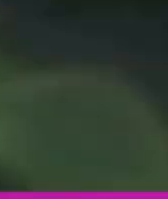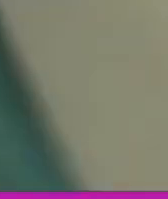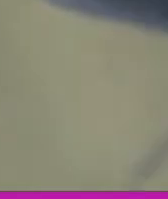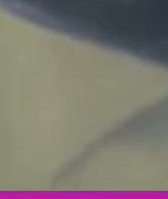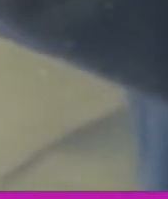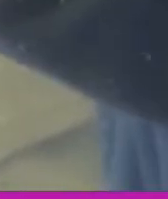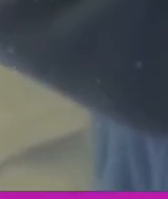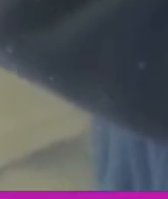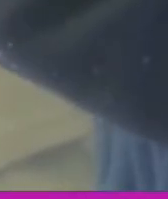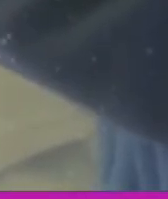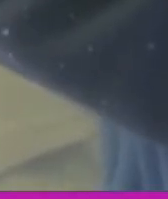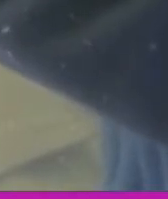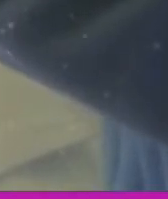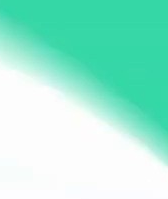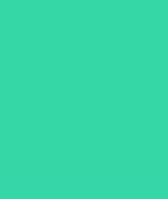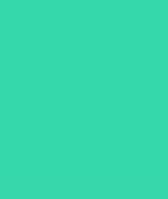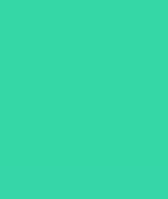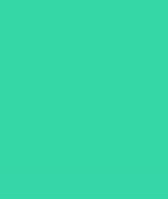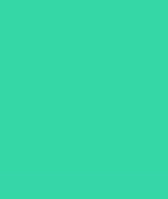guía.